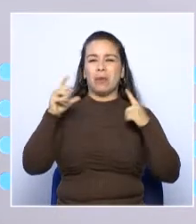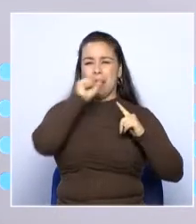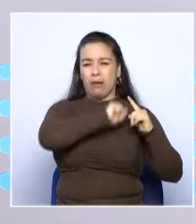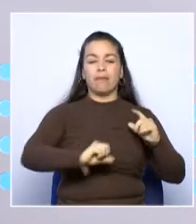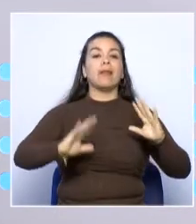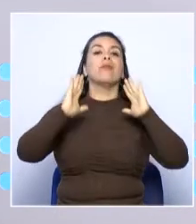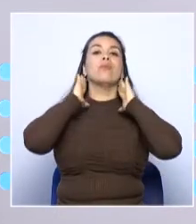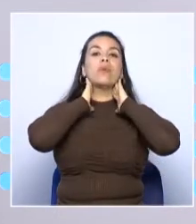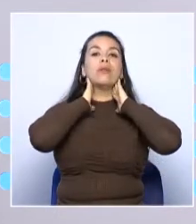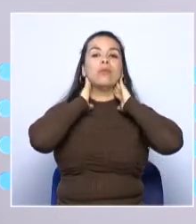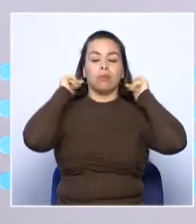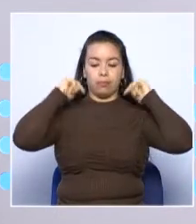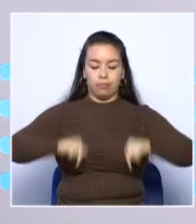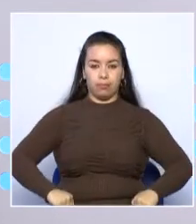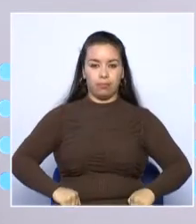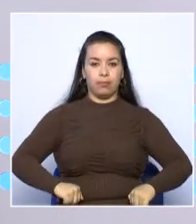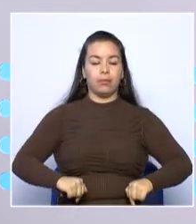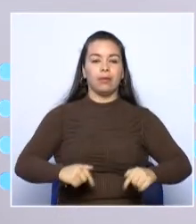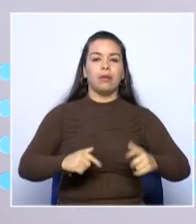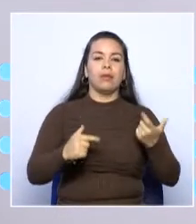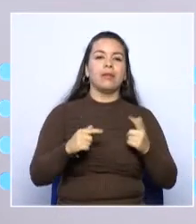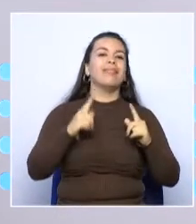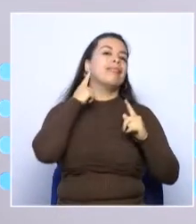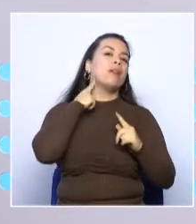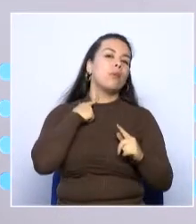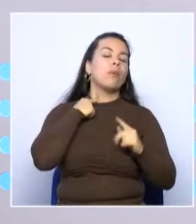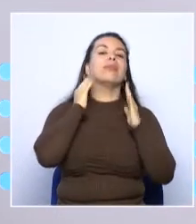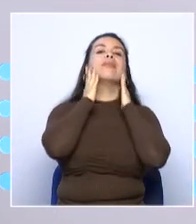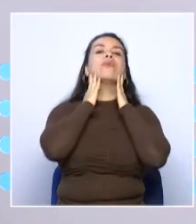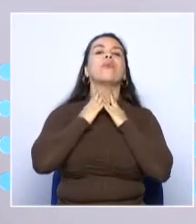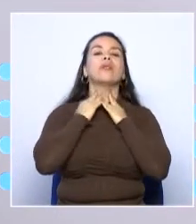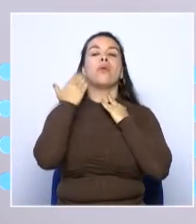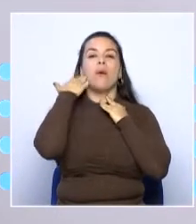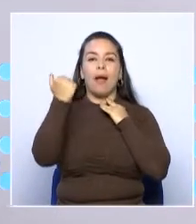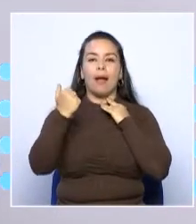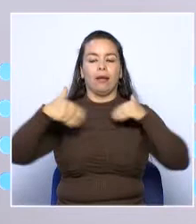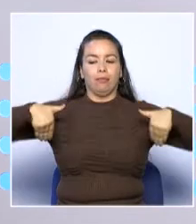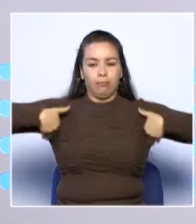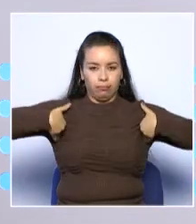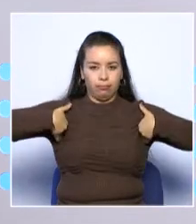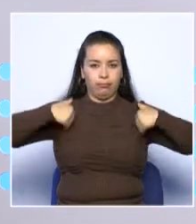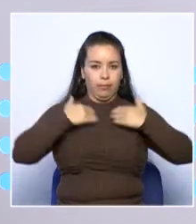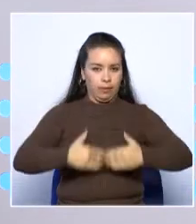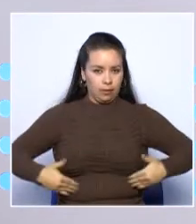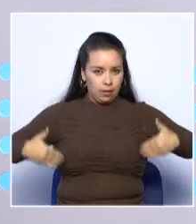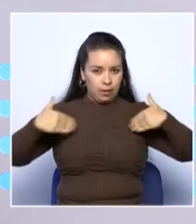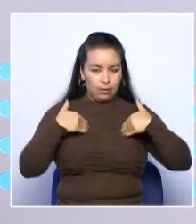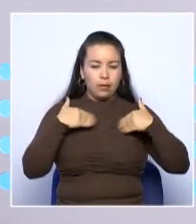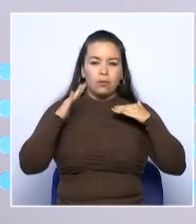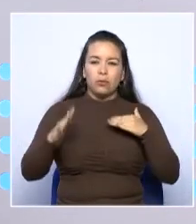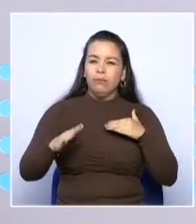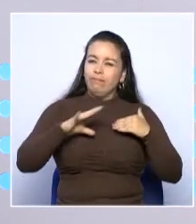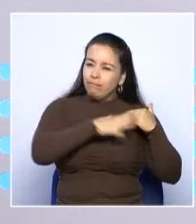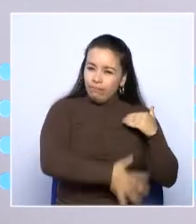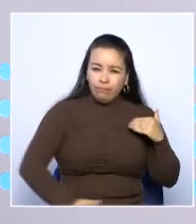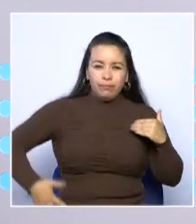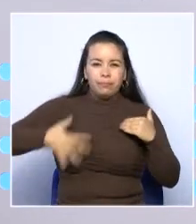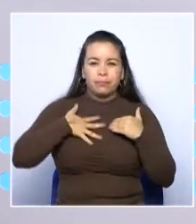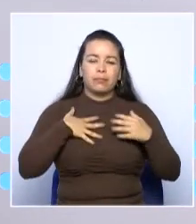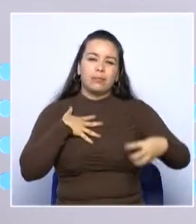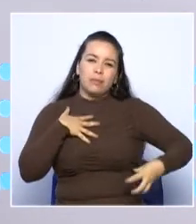en el hombre, entonces es tiroides, cuello, en la mujer mama y axilas, toda la parte de abdomen donde está